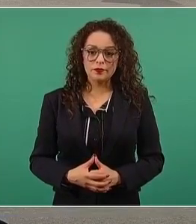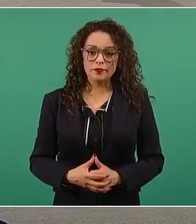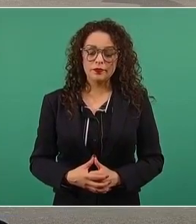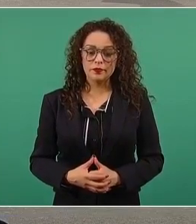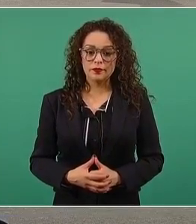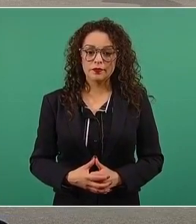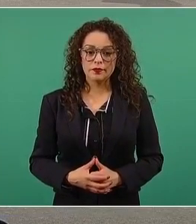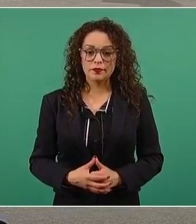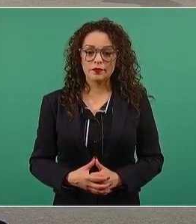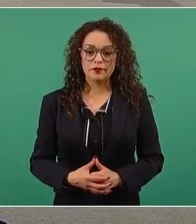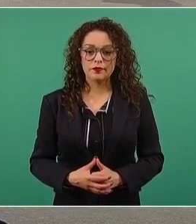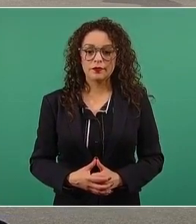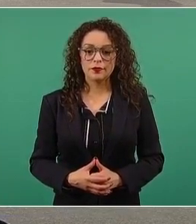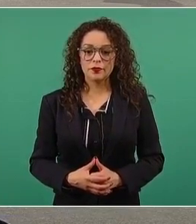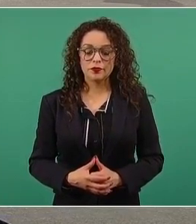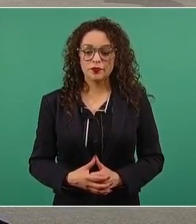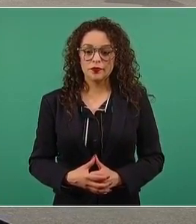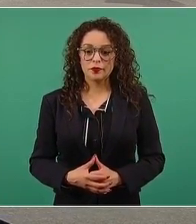en